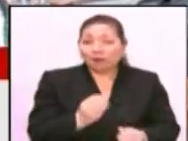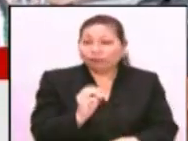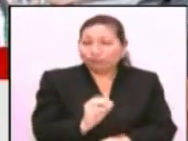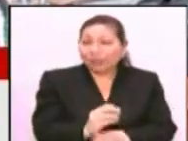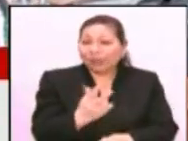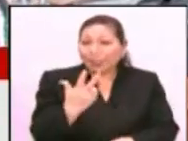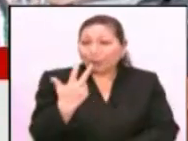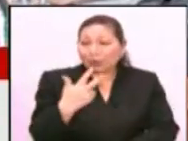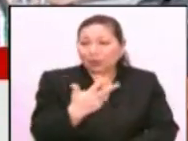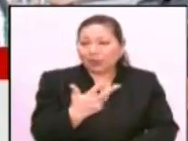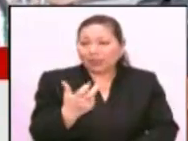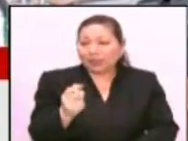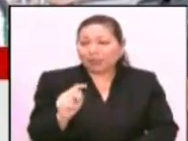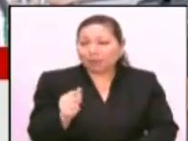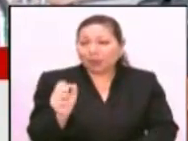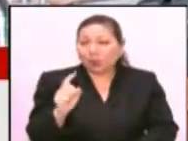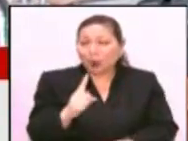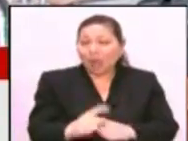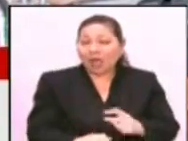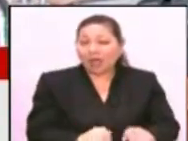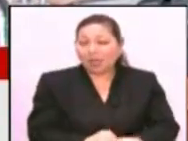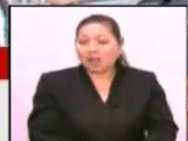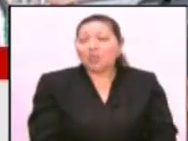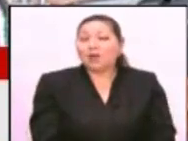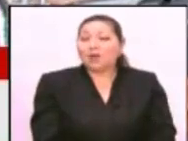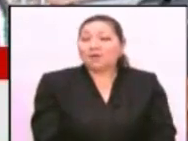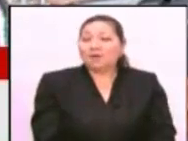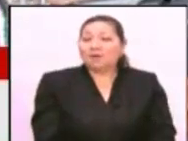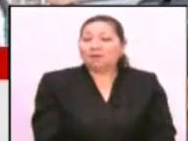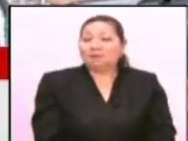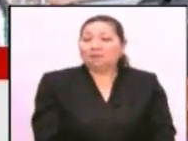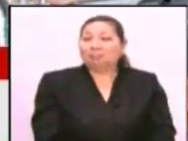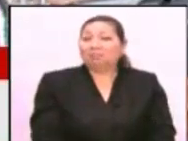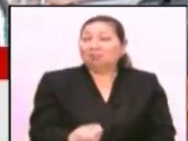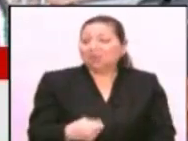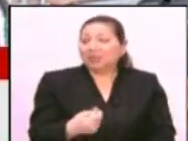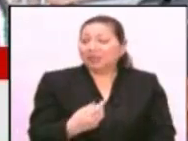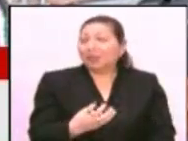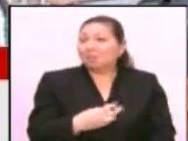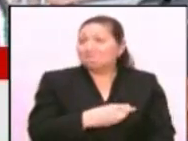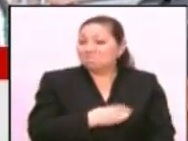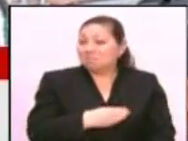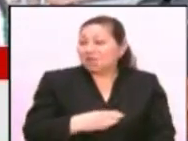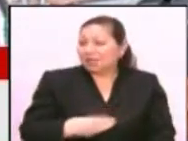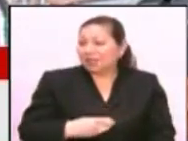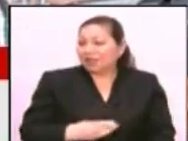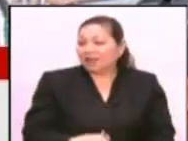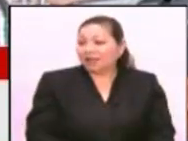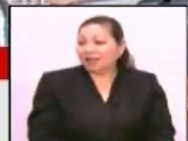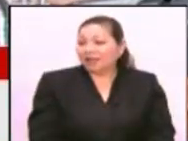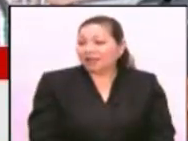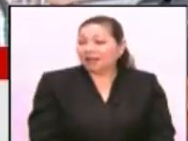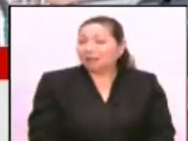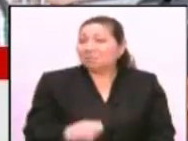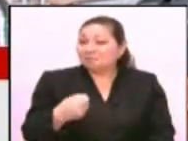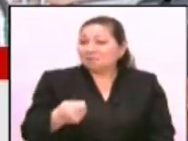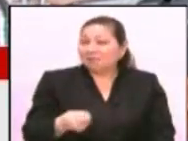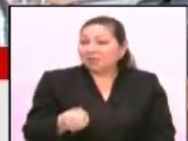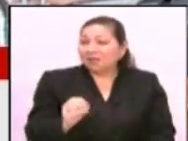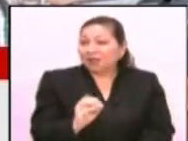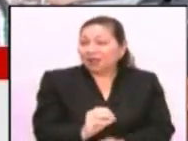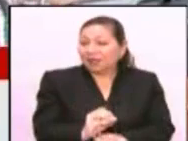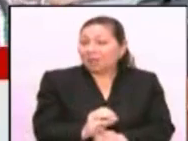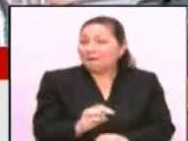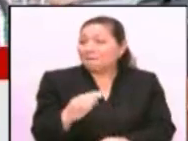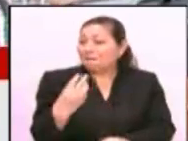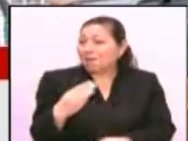alimentos, 3.300.000 soles anualmente. Presidente, hubiésemos pagado, como yo digo a los ministros, hubiésemos pagado ya las pensiones alimentarias de